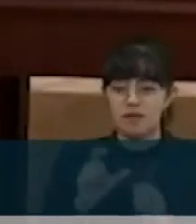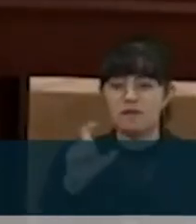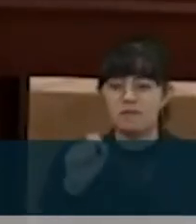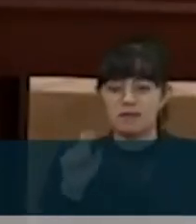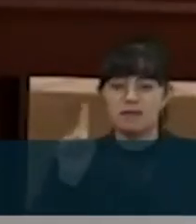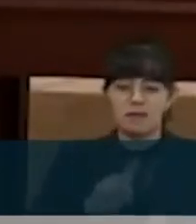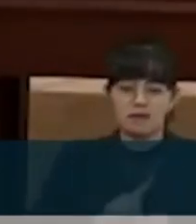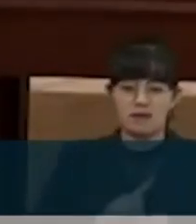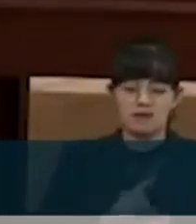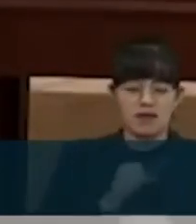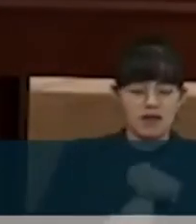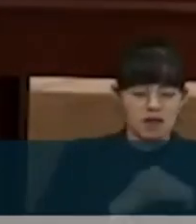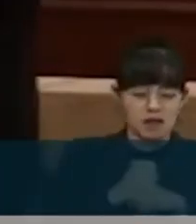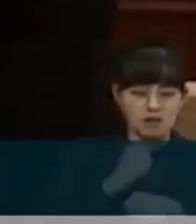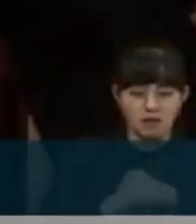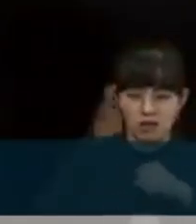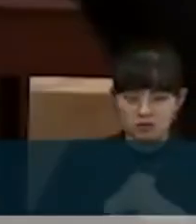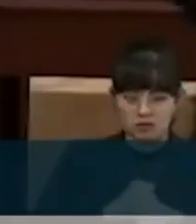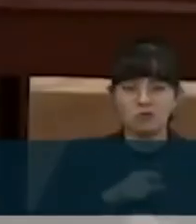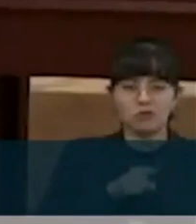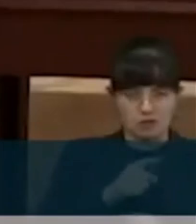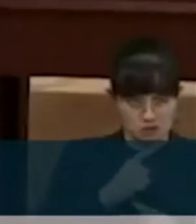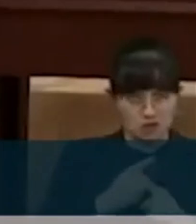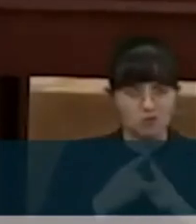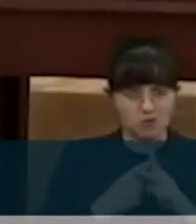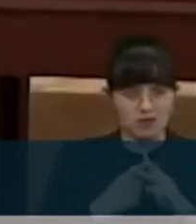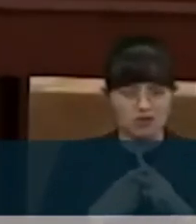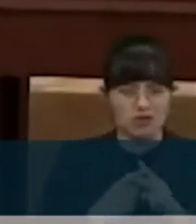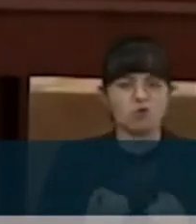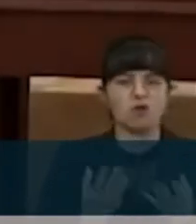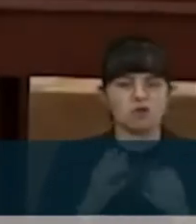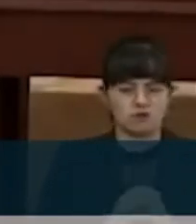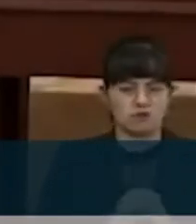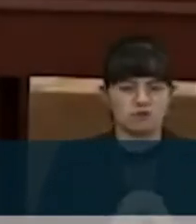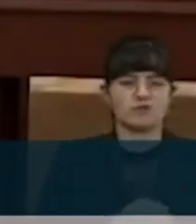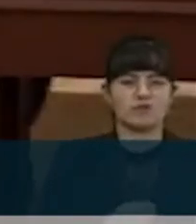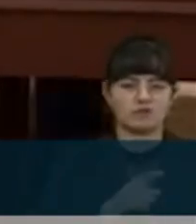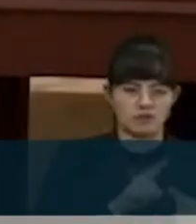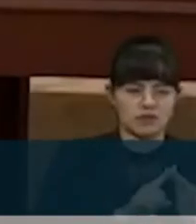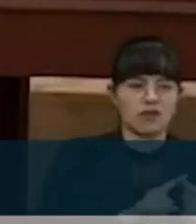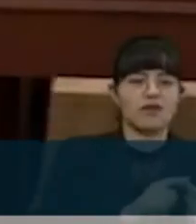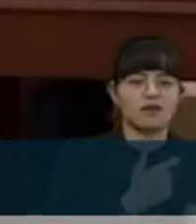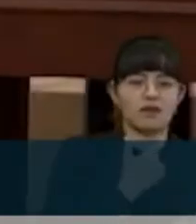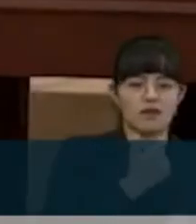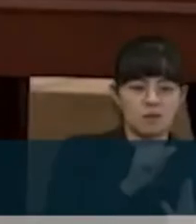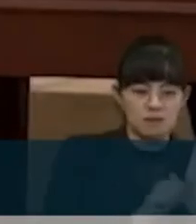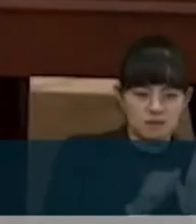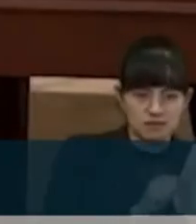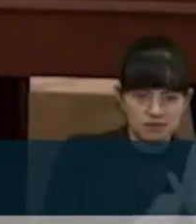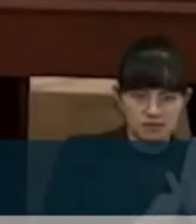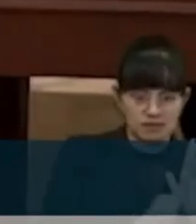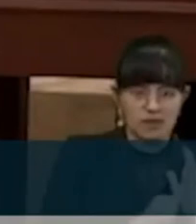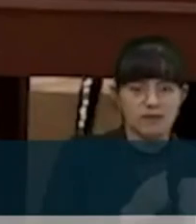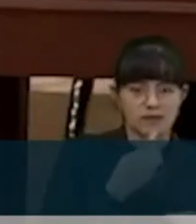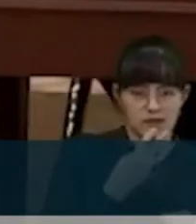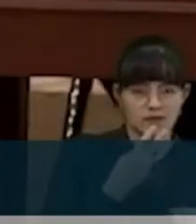se duda que las partes pudiesen nutrir un mejor sistema, pero se les olvida la corrupción que ahí se notó desde la compra del servicio de transporte, compra